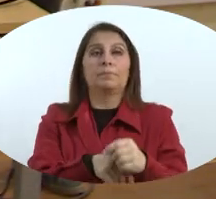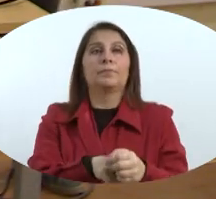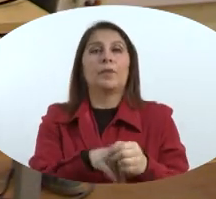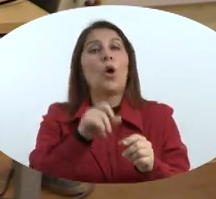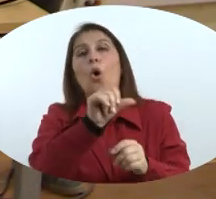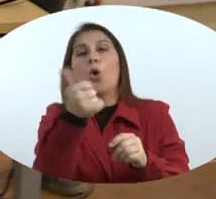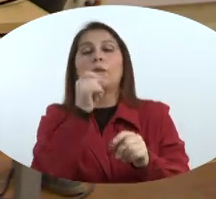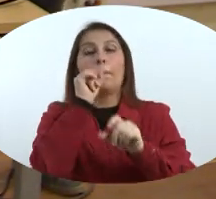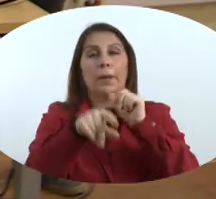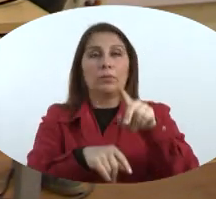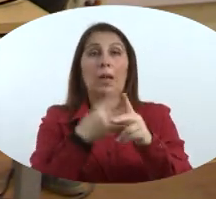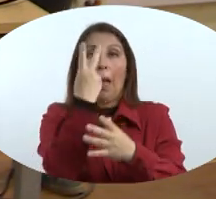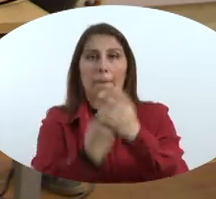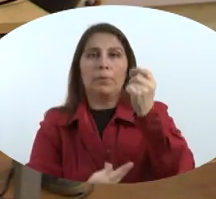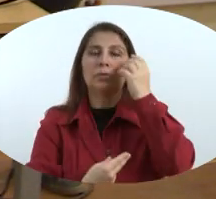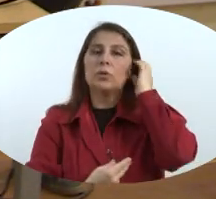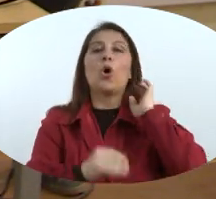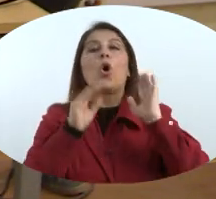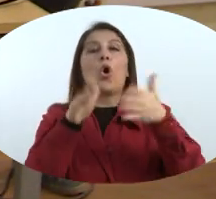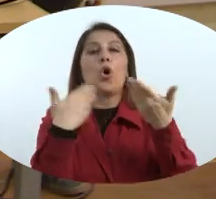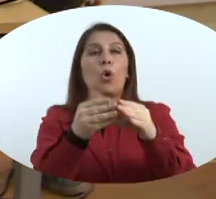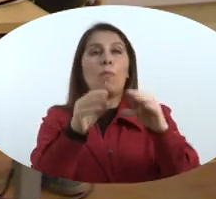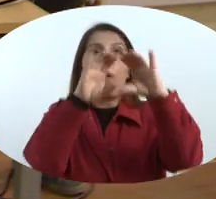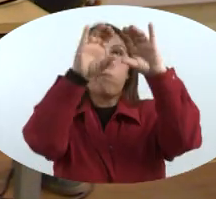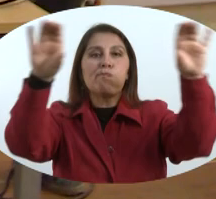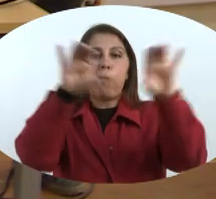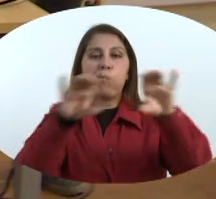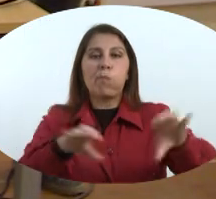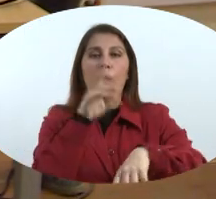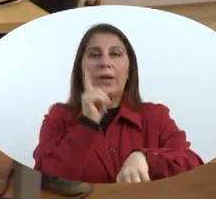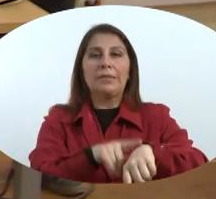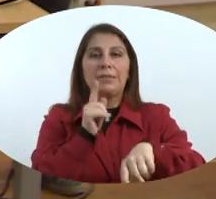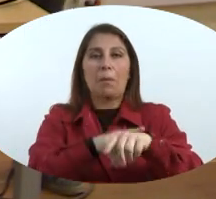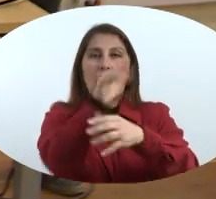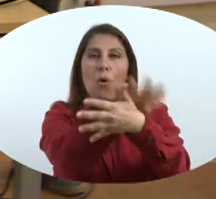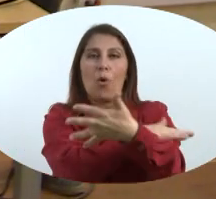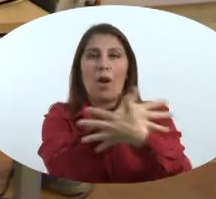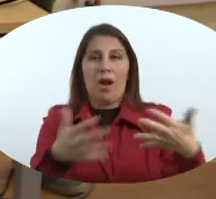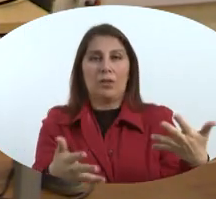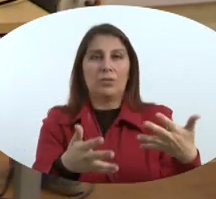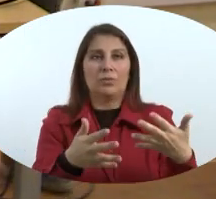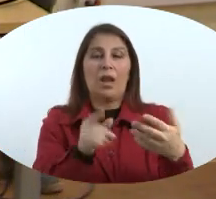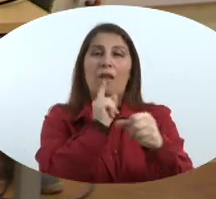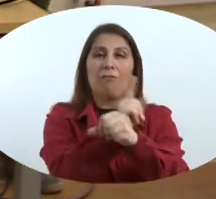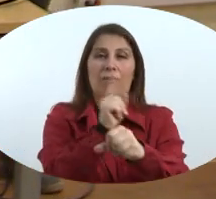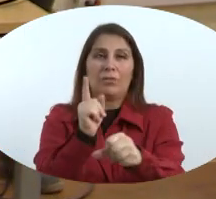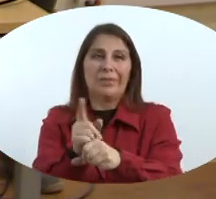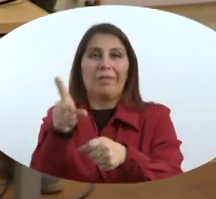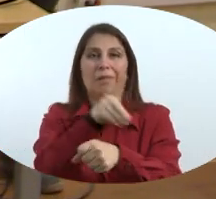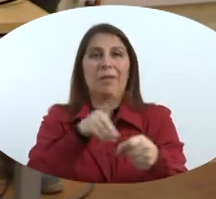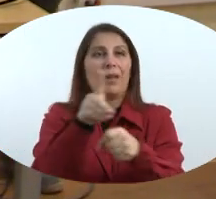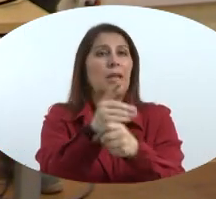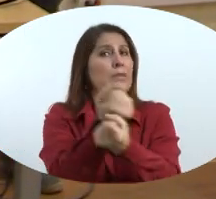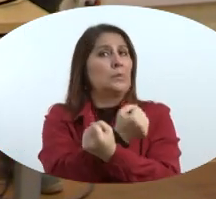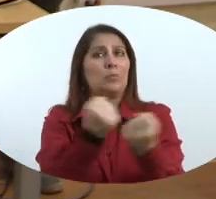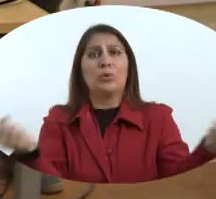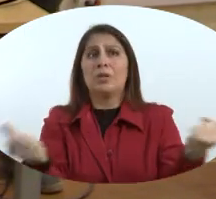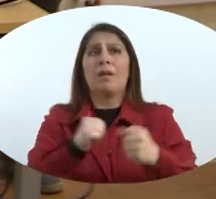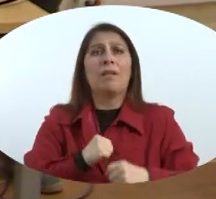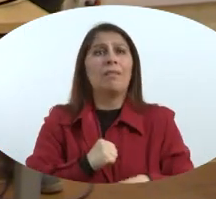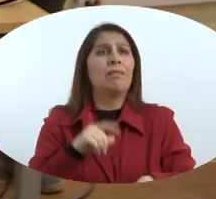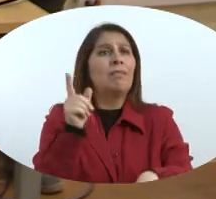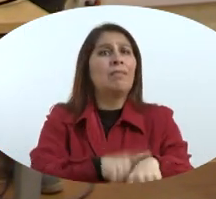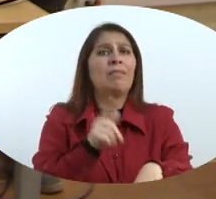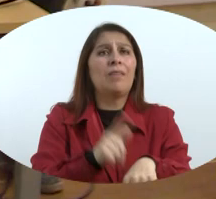para las dos planchas cómo lograr las franjas horarias en las licenciaturas o departamentos donde se dice que es imposible tener estas